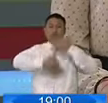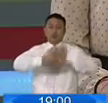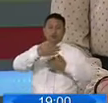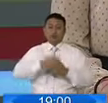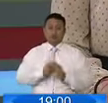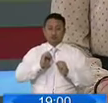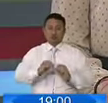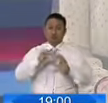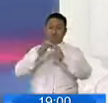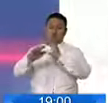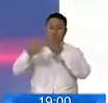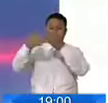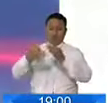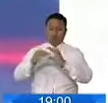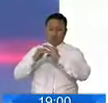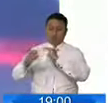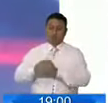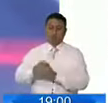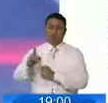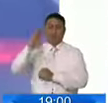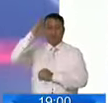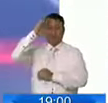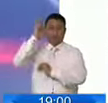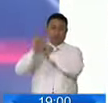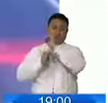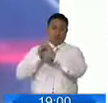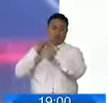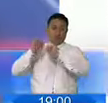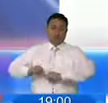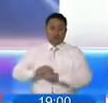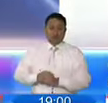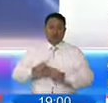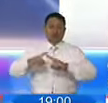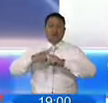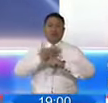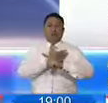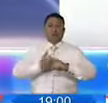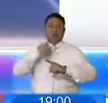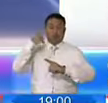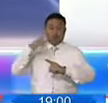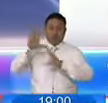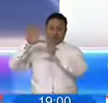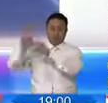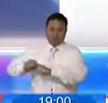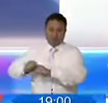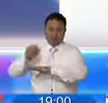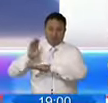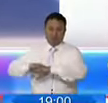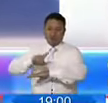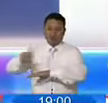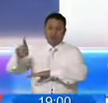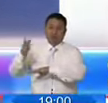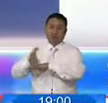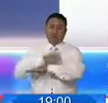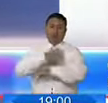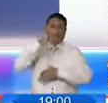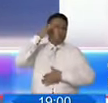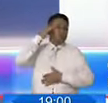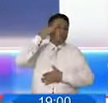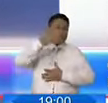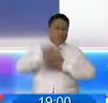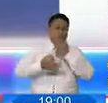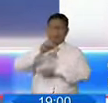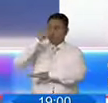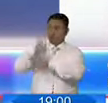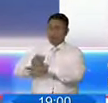envió formalmente el pedido a la interpol para que se captura al ex presidente correa por incumplir la medida cautelar dictada